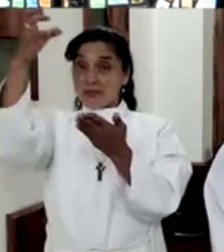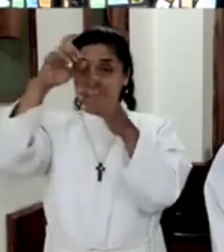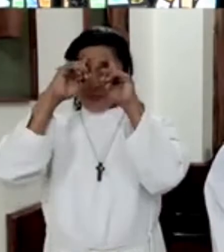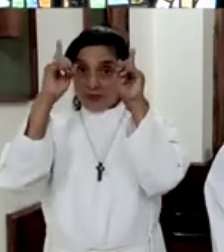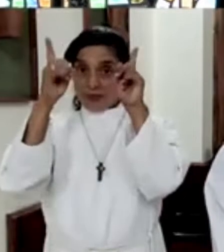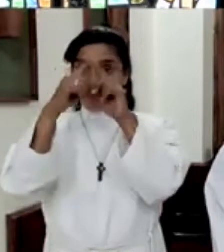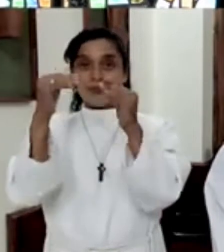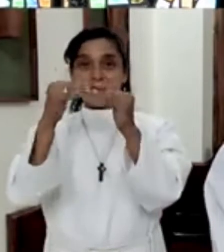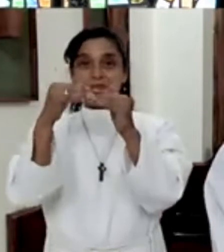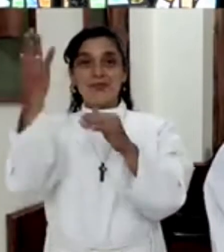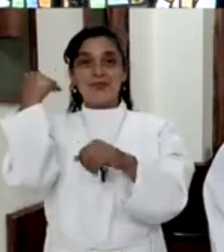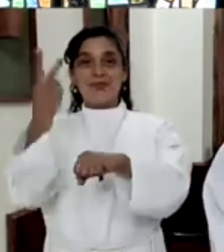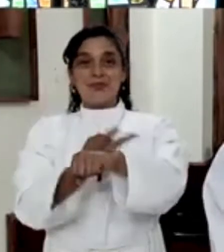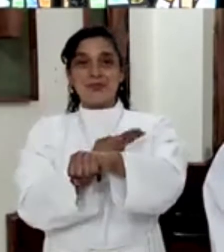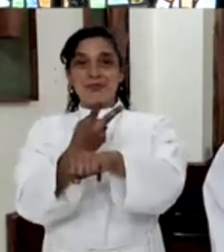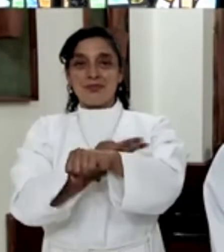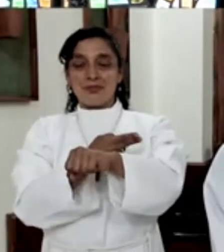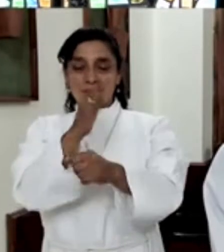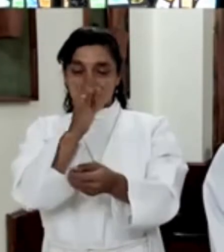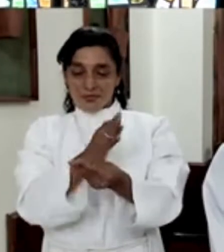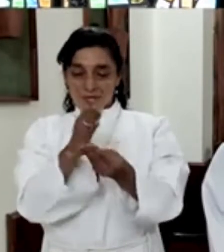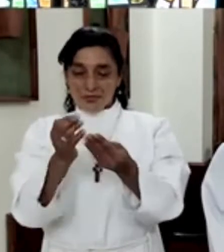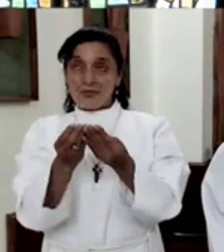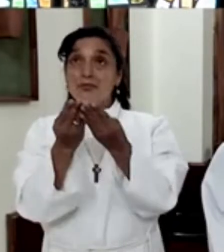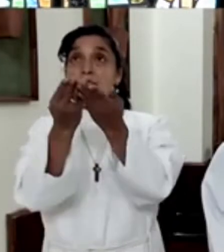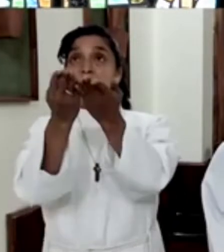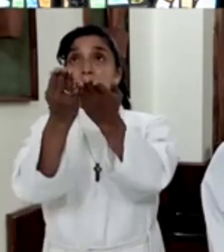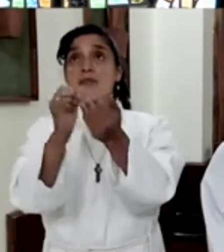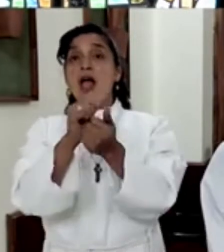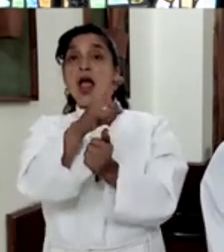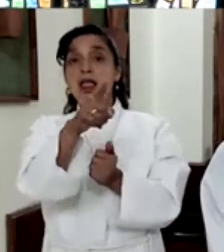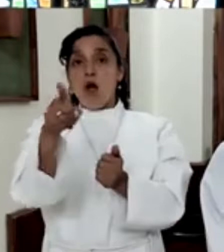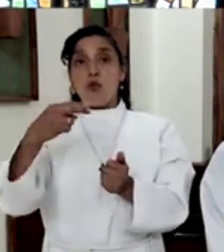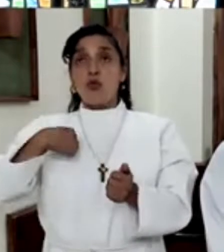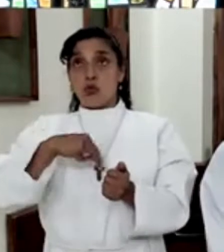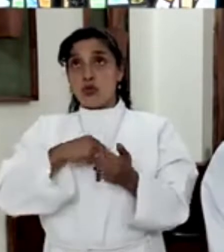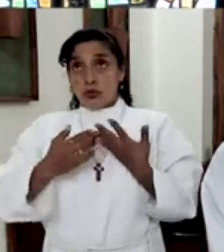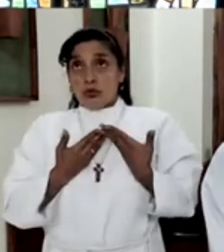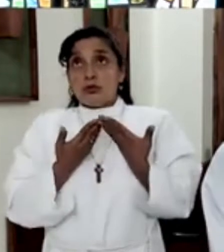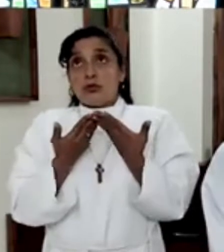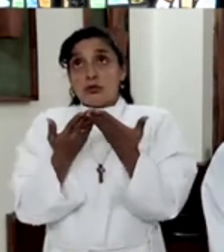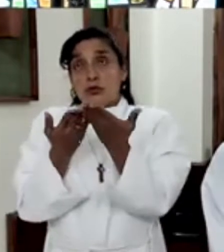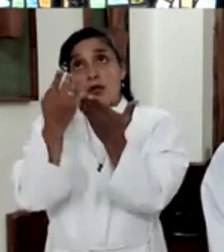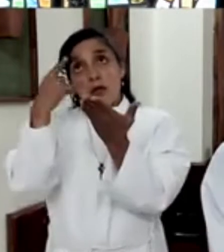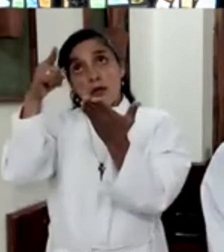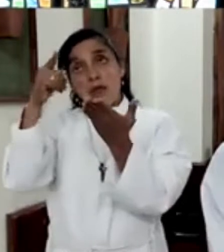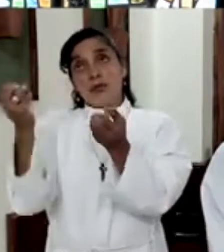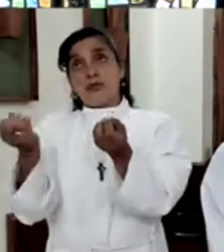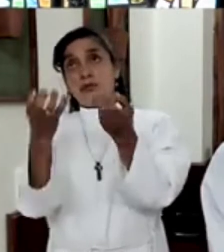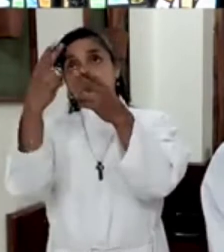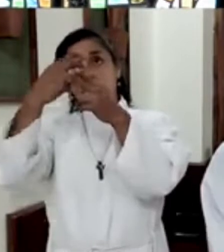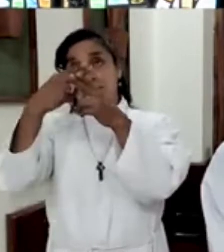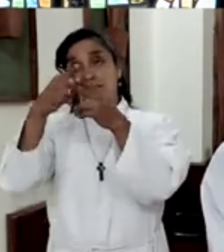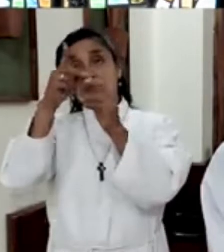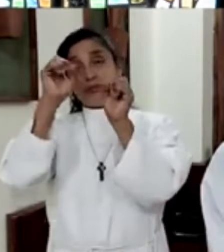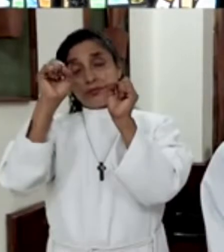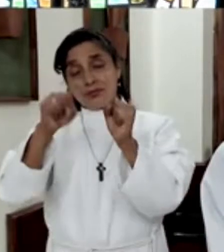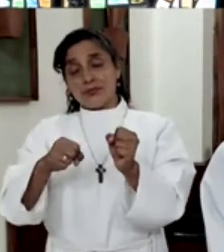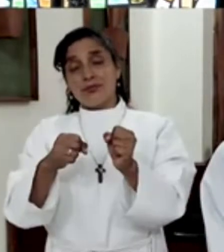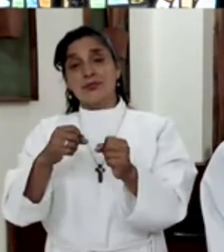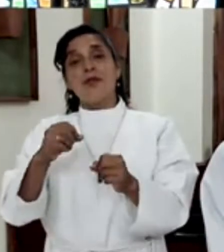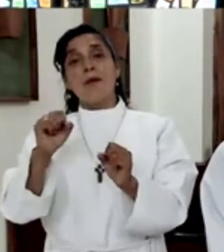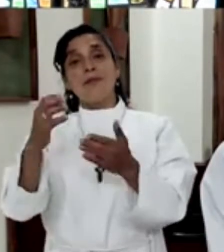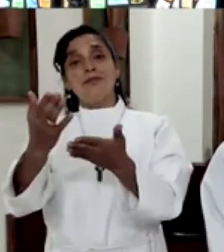Abel, para que la oblación que ofrece cada uno de nosotros en honor de tu gloria sirva para